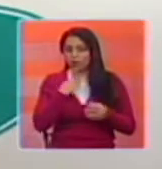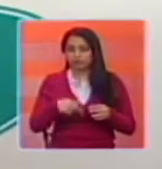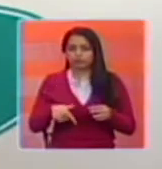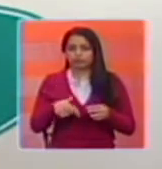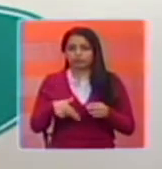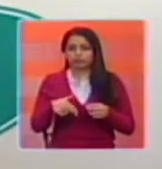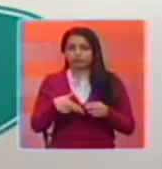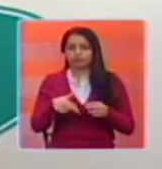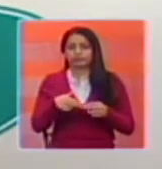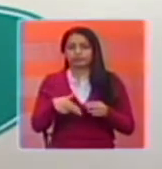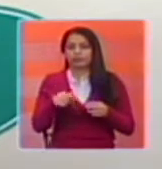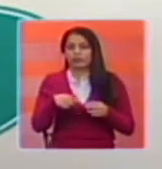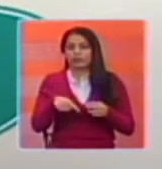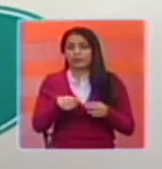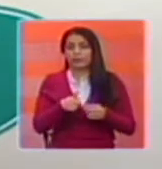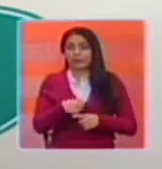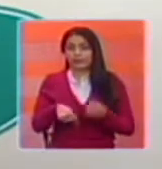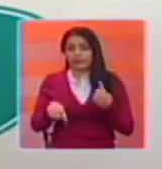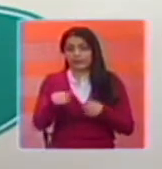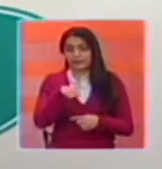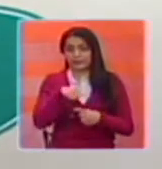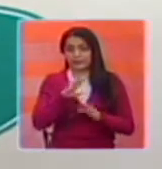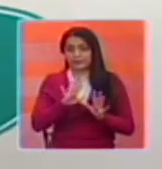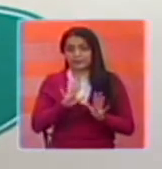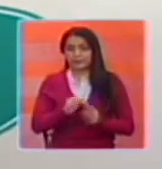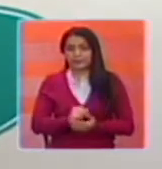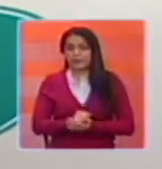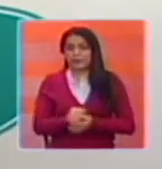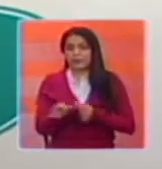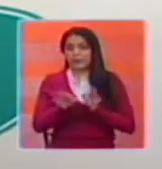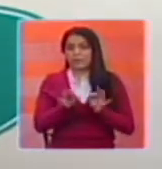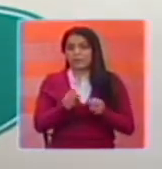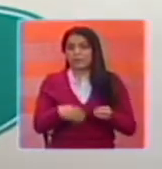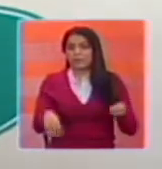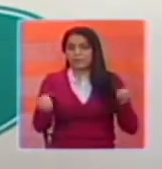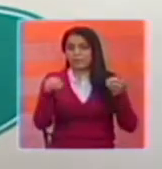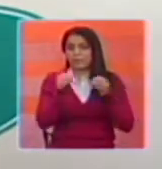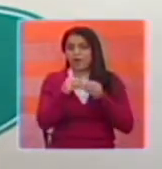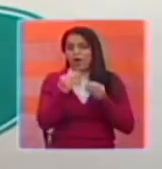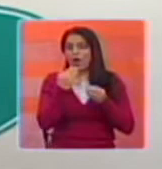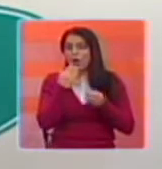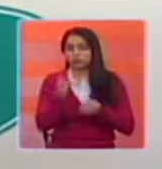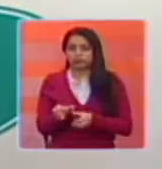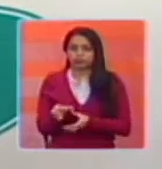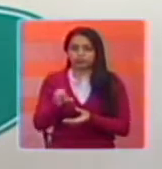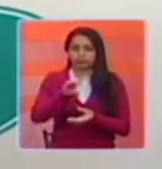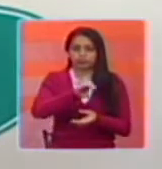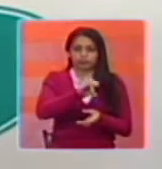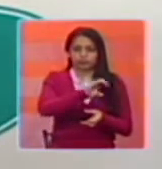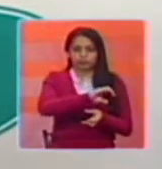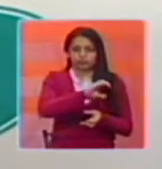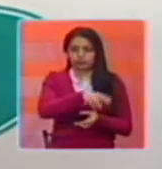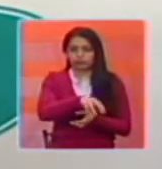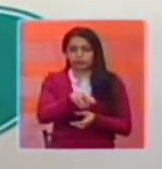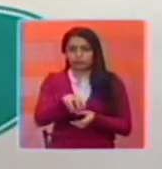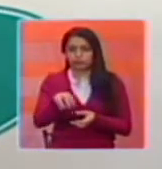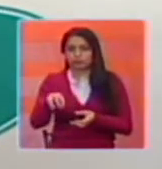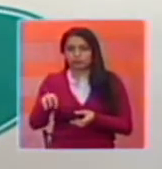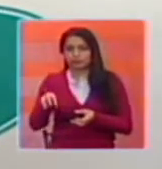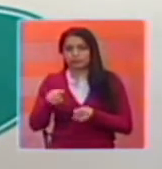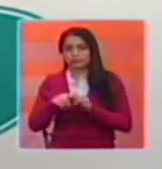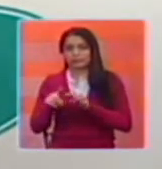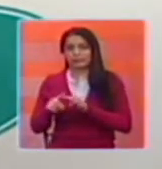más y regresamos para terminar rapidito. Les quiero enseñar cómo se pone la masita de los cupcakes y todo. Es